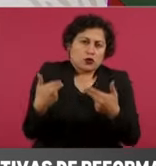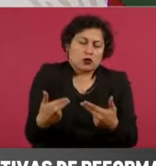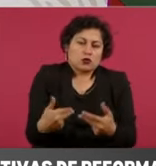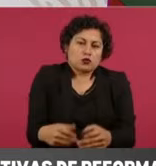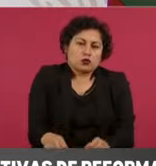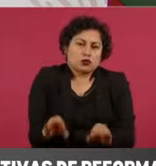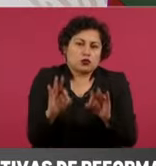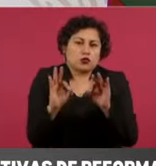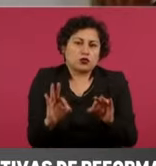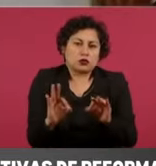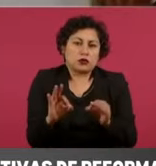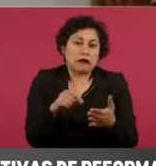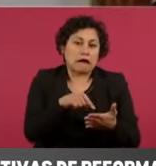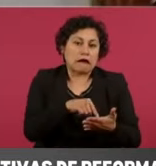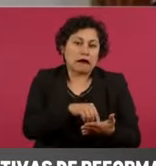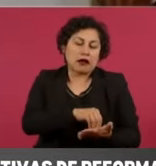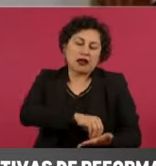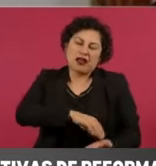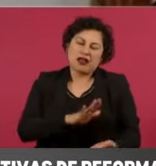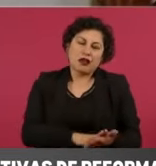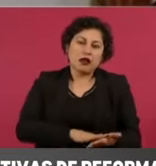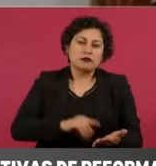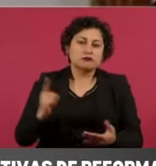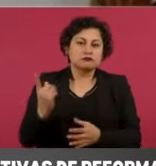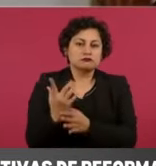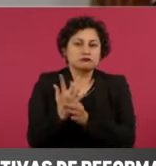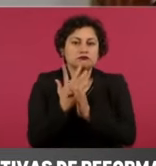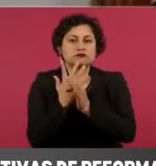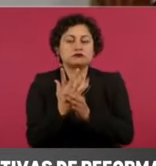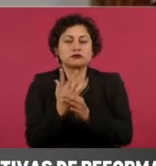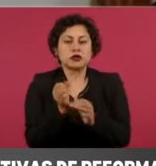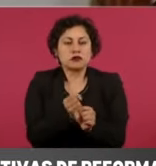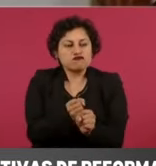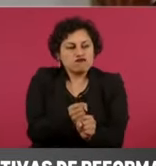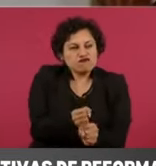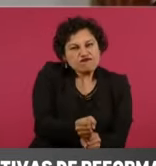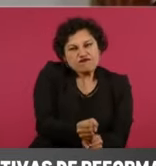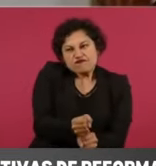Morelos, prohibida la tortura.